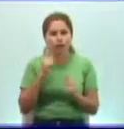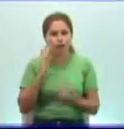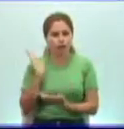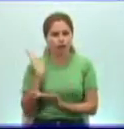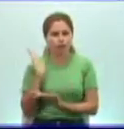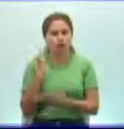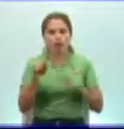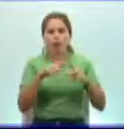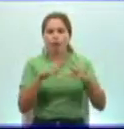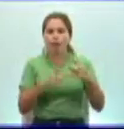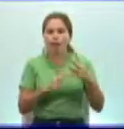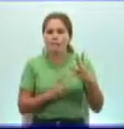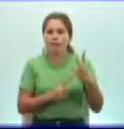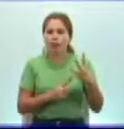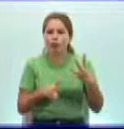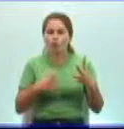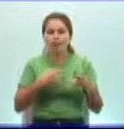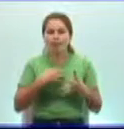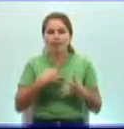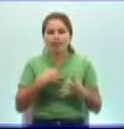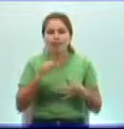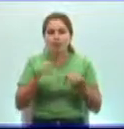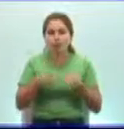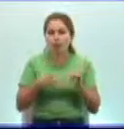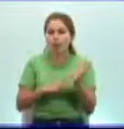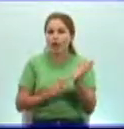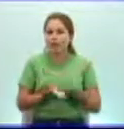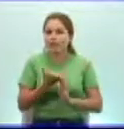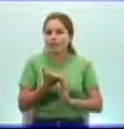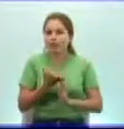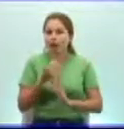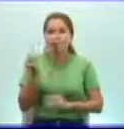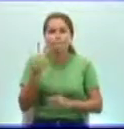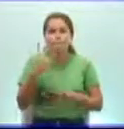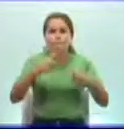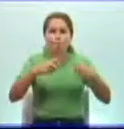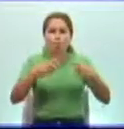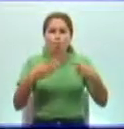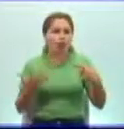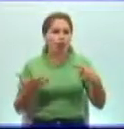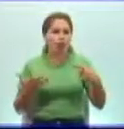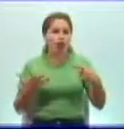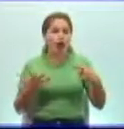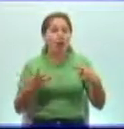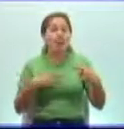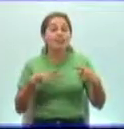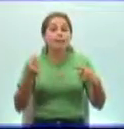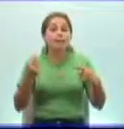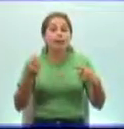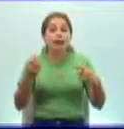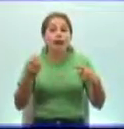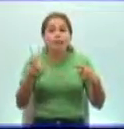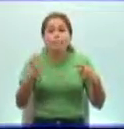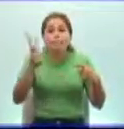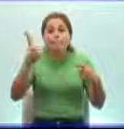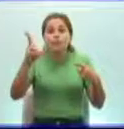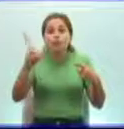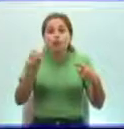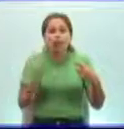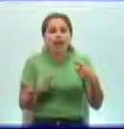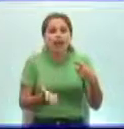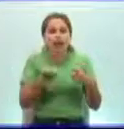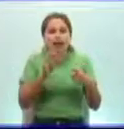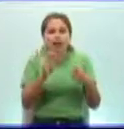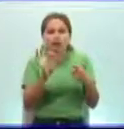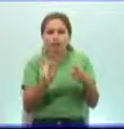elementos de las que depende también la intensidad. En un primer punto, bueno, pues depende del valor de la carga que posee cada partícula que vamos a designar